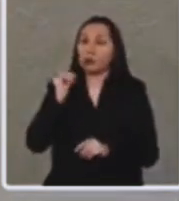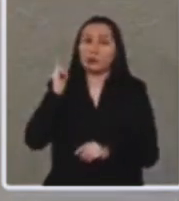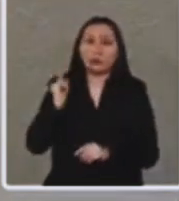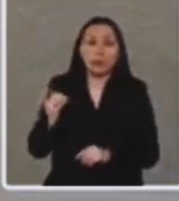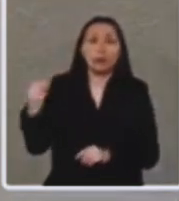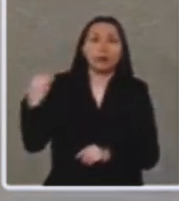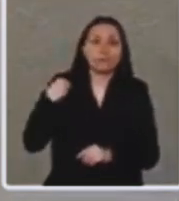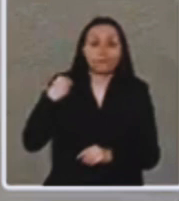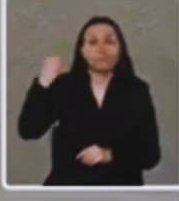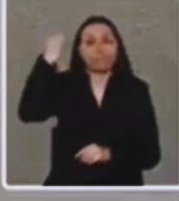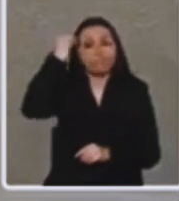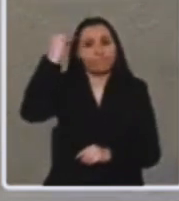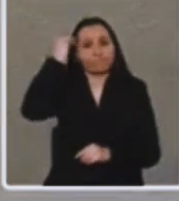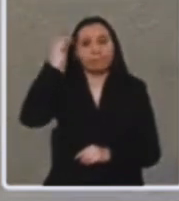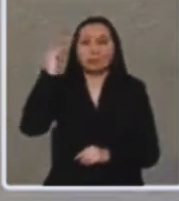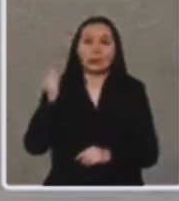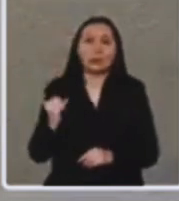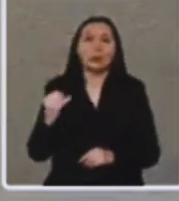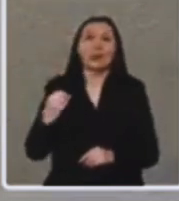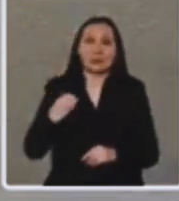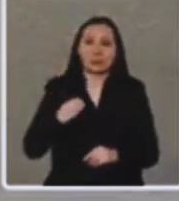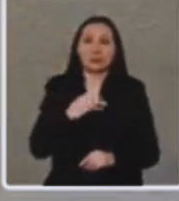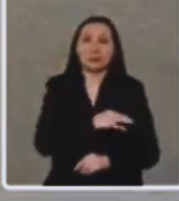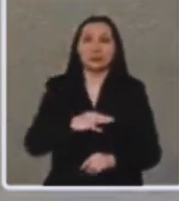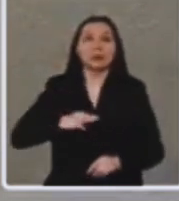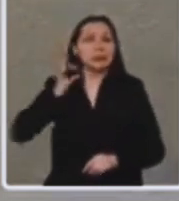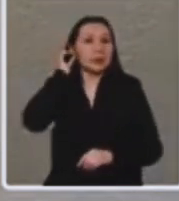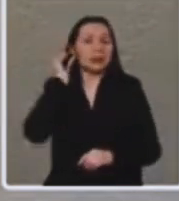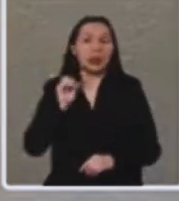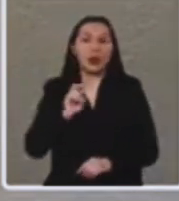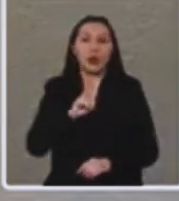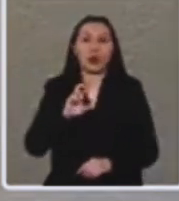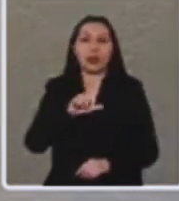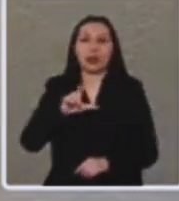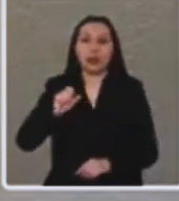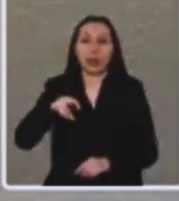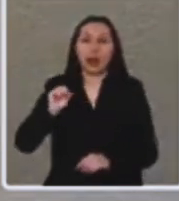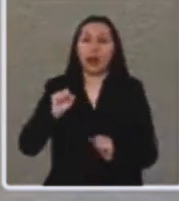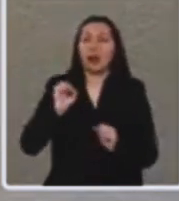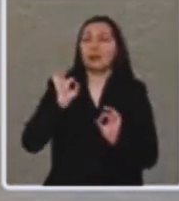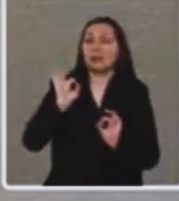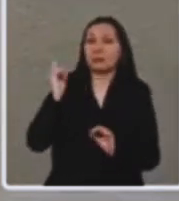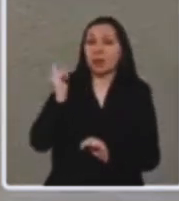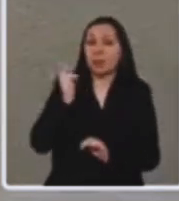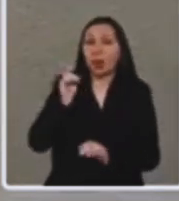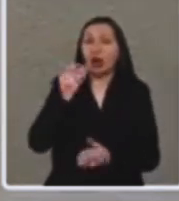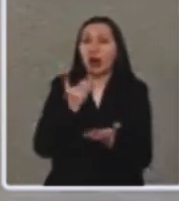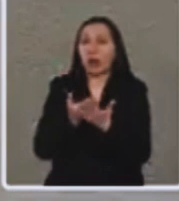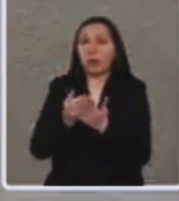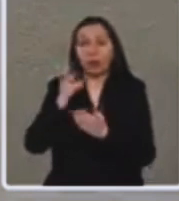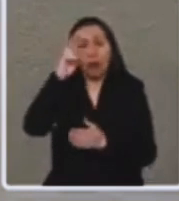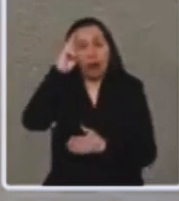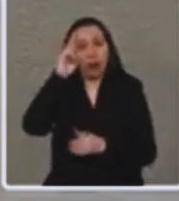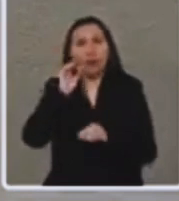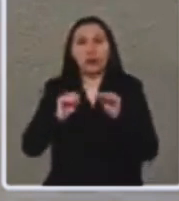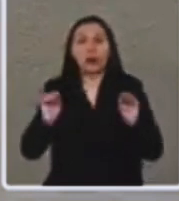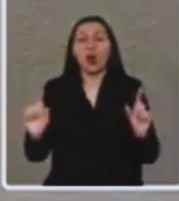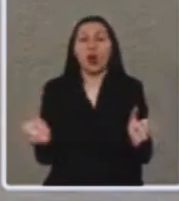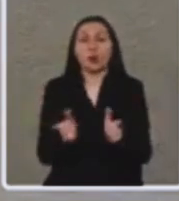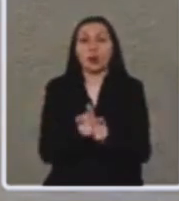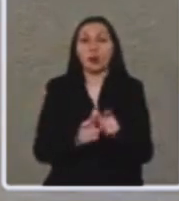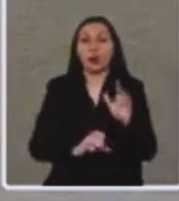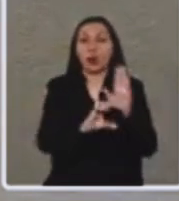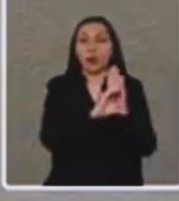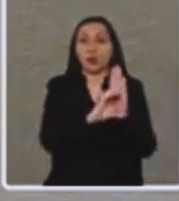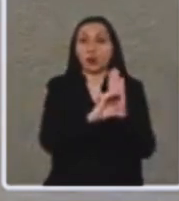siempre me recuerda permanentemente la ministra Orellana, y en particular, aprovecho a recordárselo a la Comisión de Constitución del